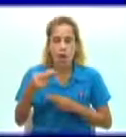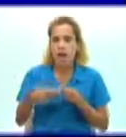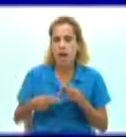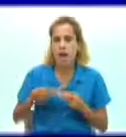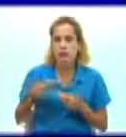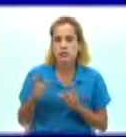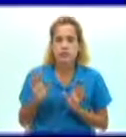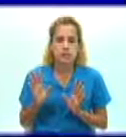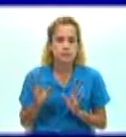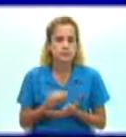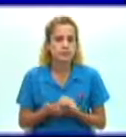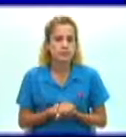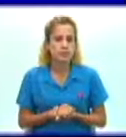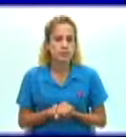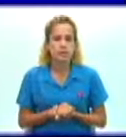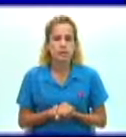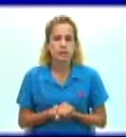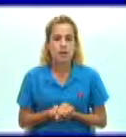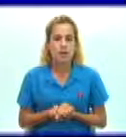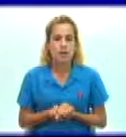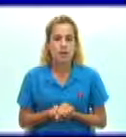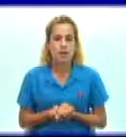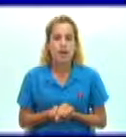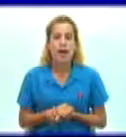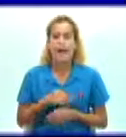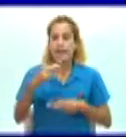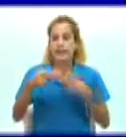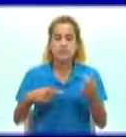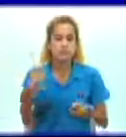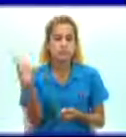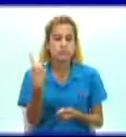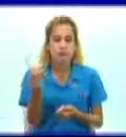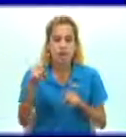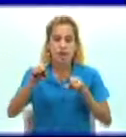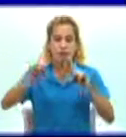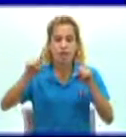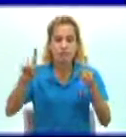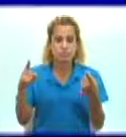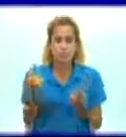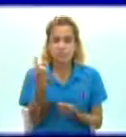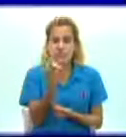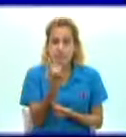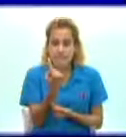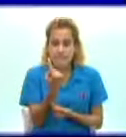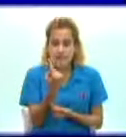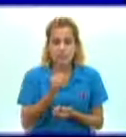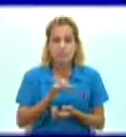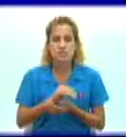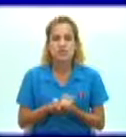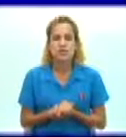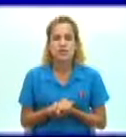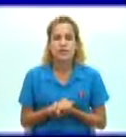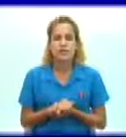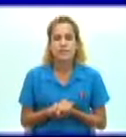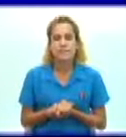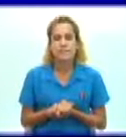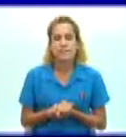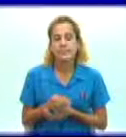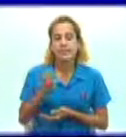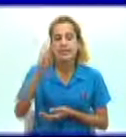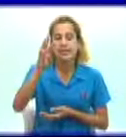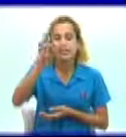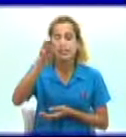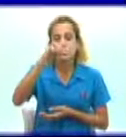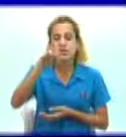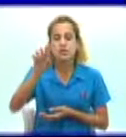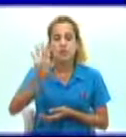es con el orden, como ya les decía. Realizamos primeramente el primer paréntesis, que es 3 sobre 5 más 1